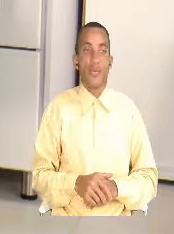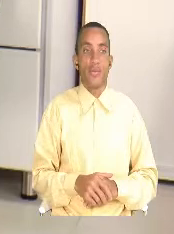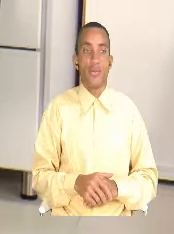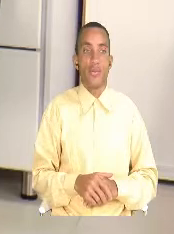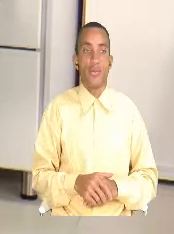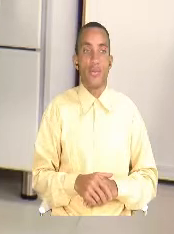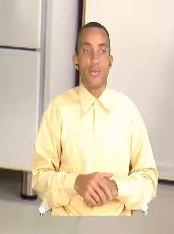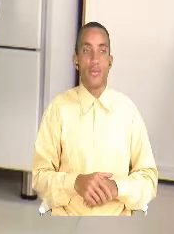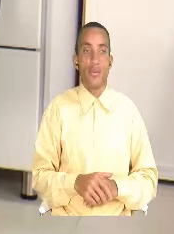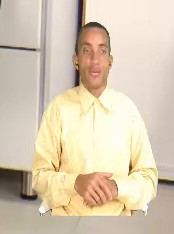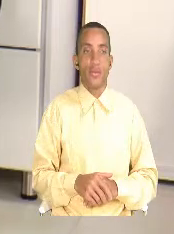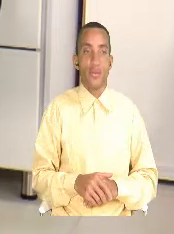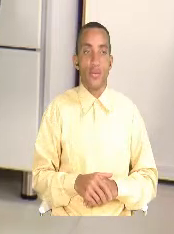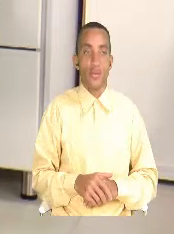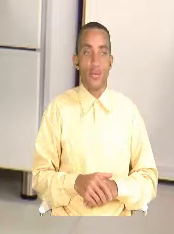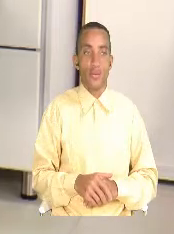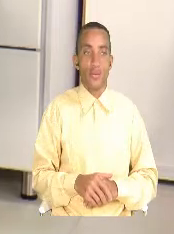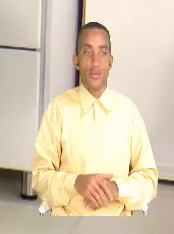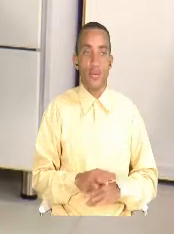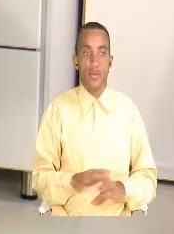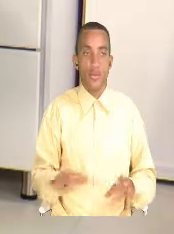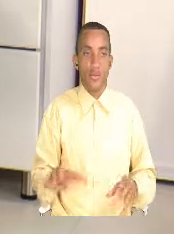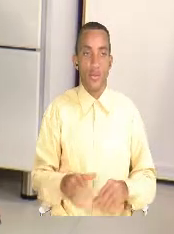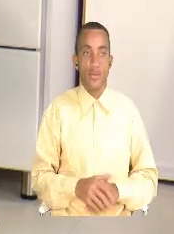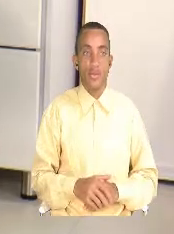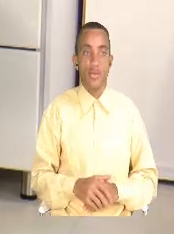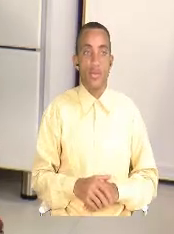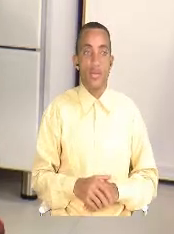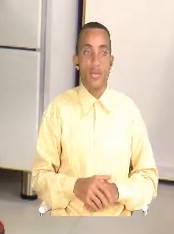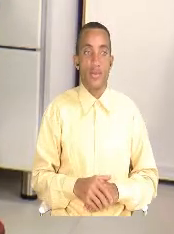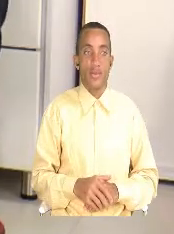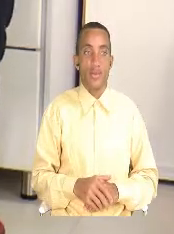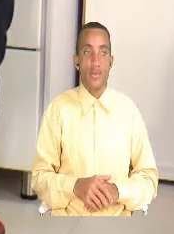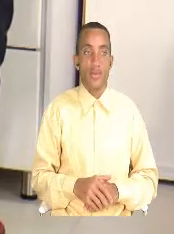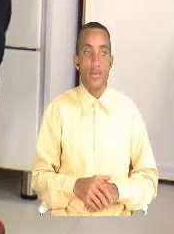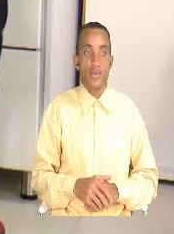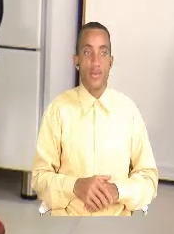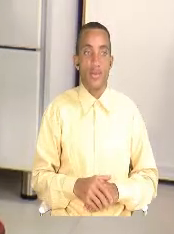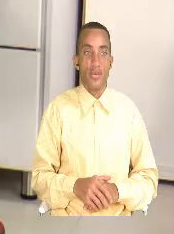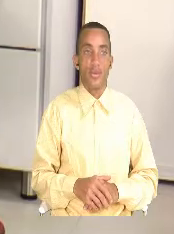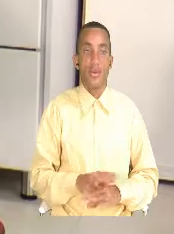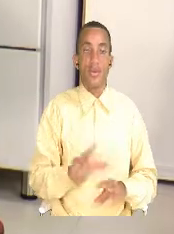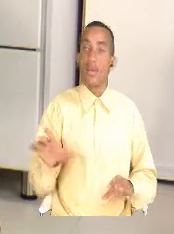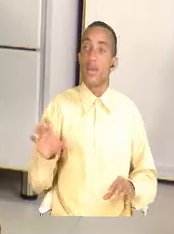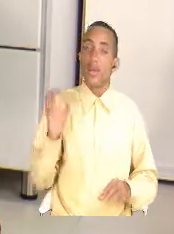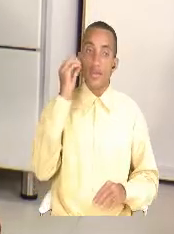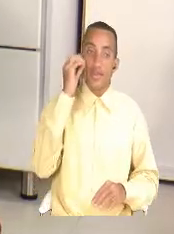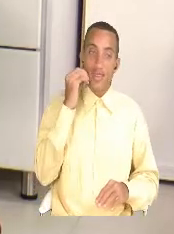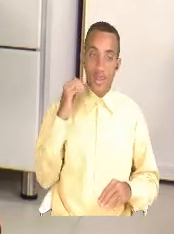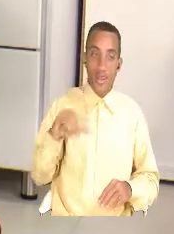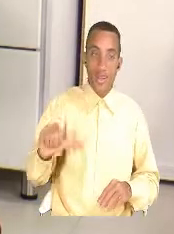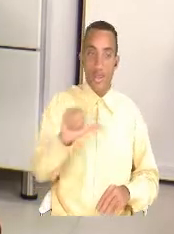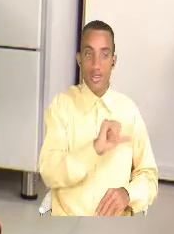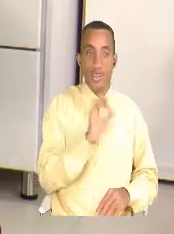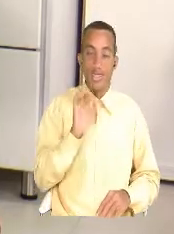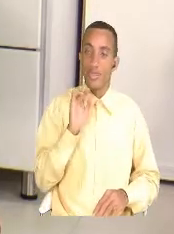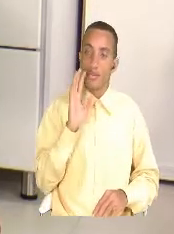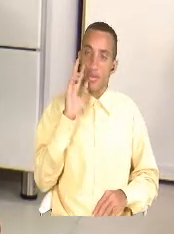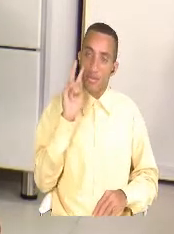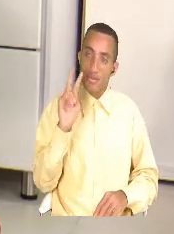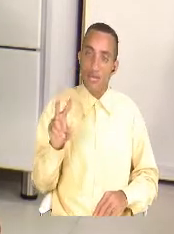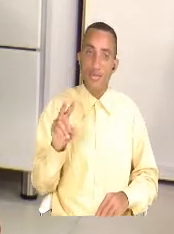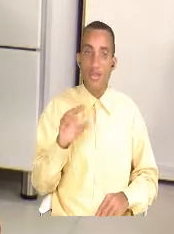Bueno, ya acá el sonido lo dice camarones. Todo. Las amas de casa ya están acostumbradas con nosotros a ver el